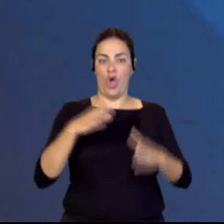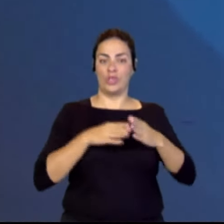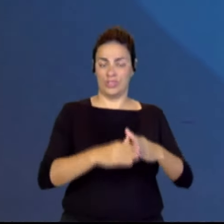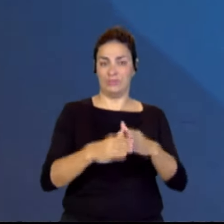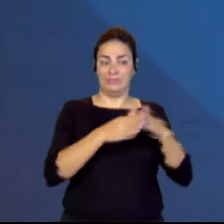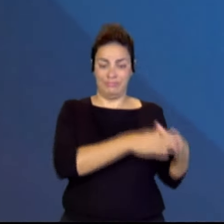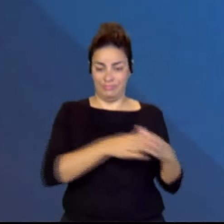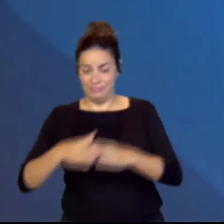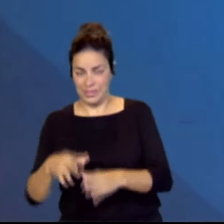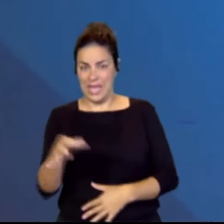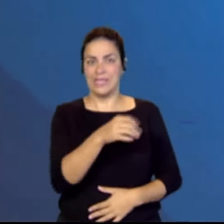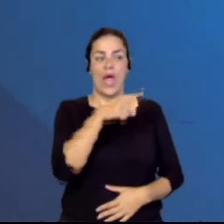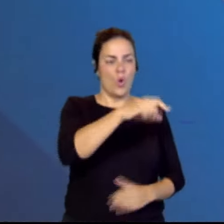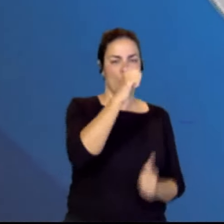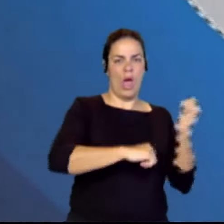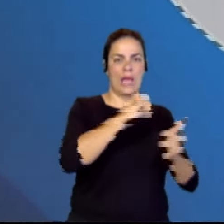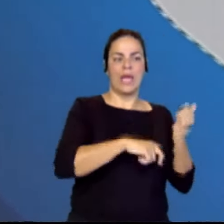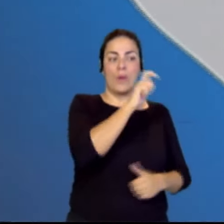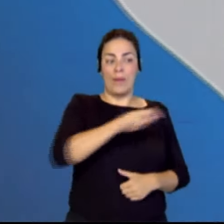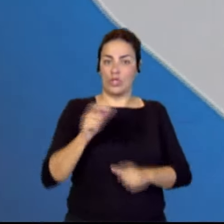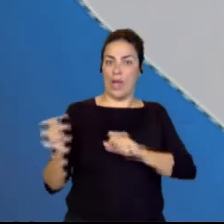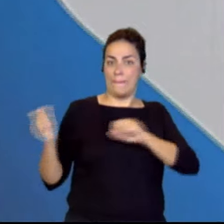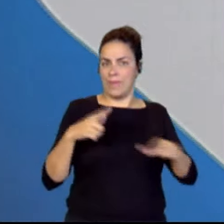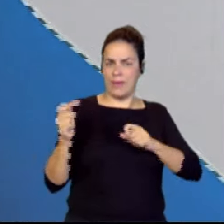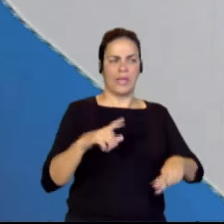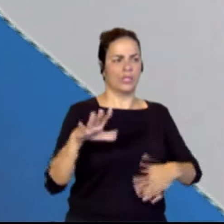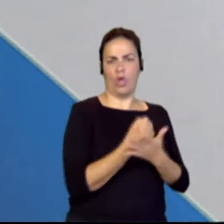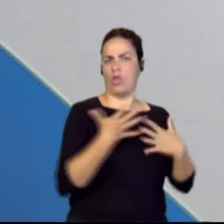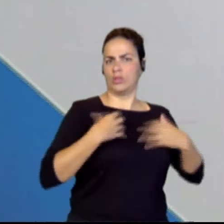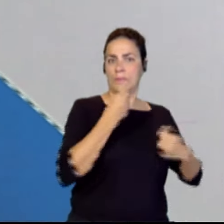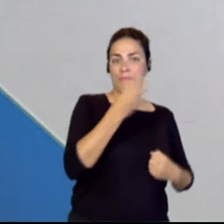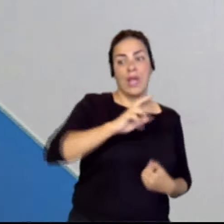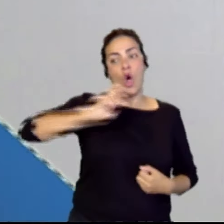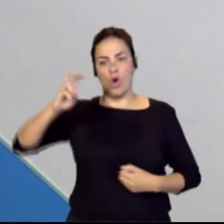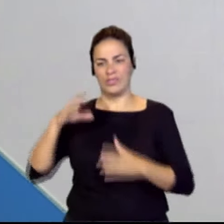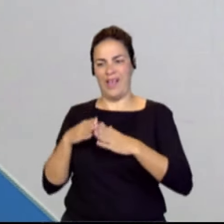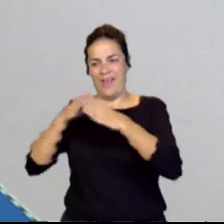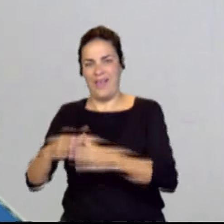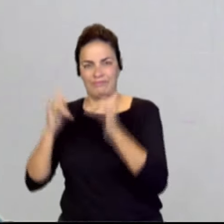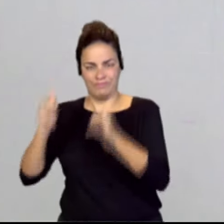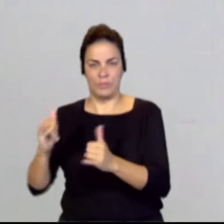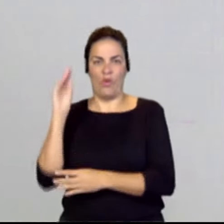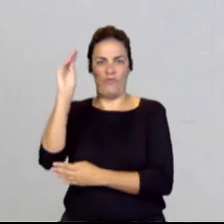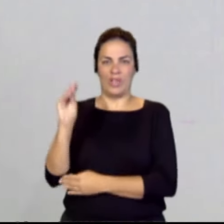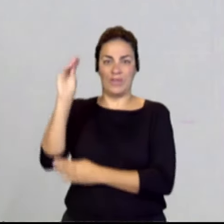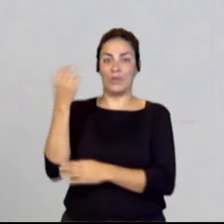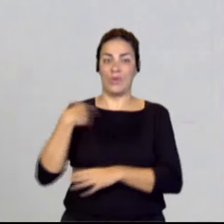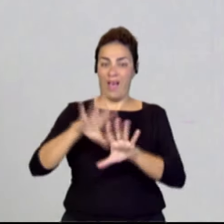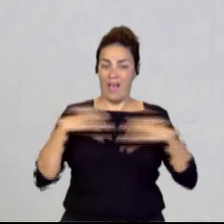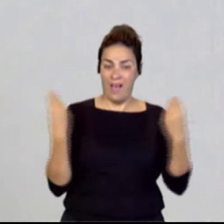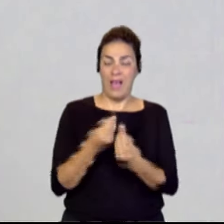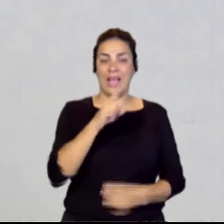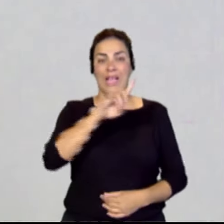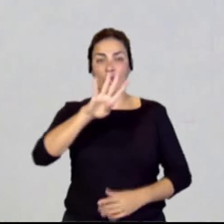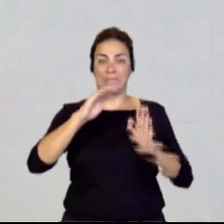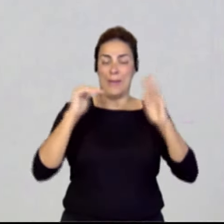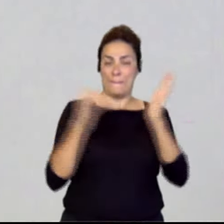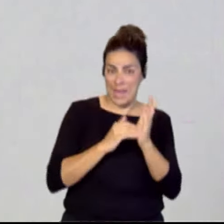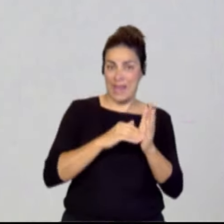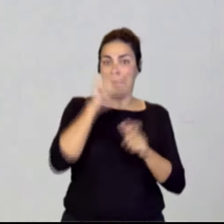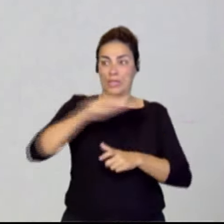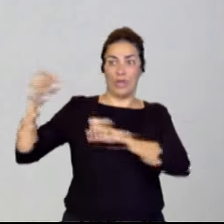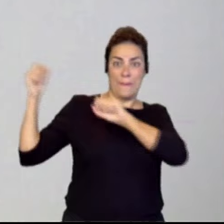hierro todos los migrantes en buen estado de salud y otra embarcación a la isla de fuerteventura ya son más de 14,000 los migrantes que han llegado a Canarias